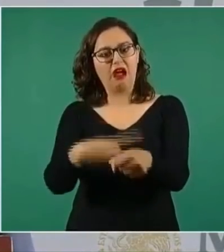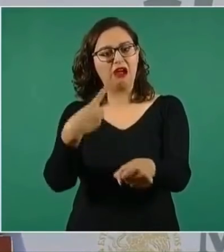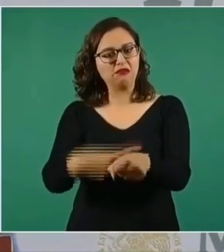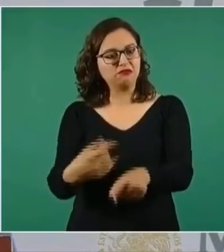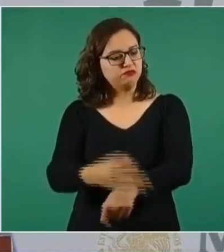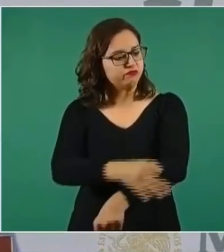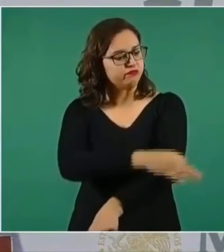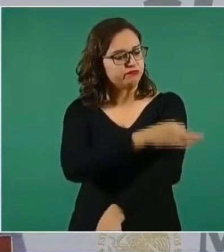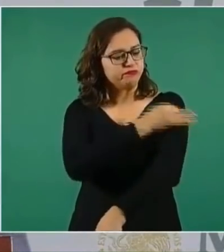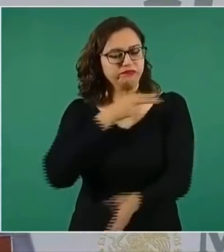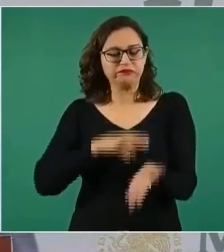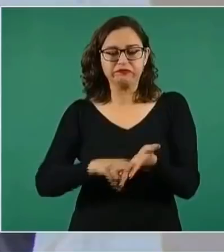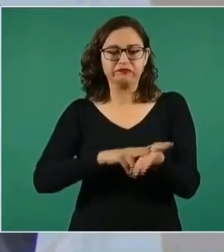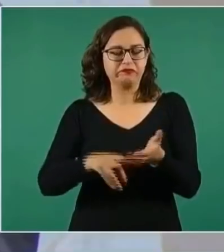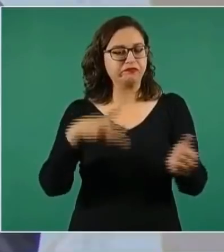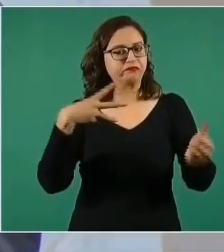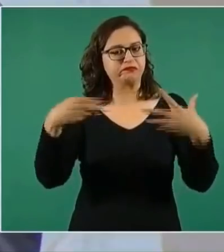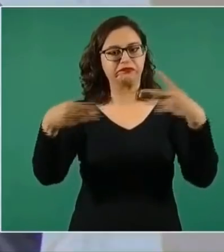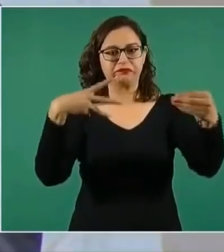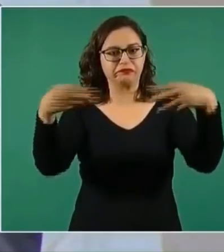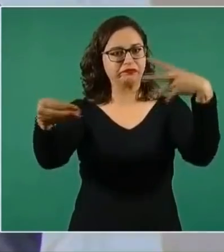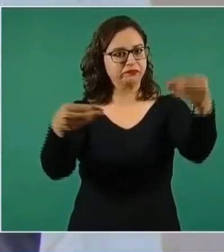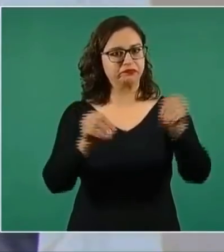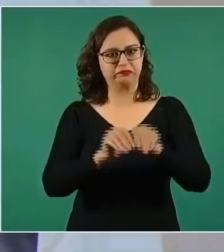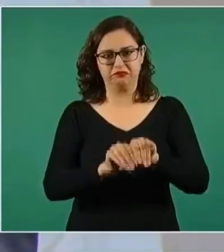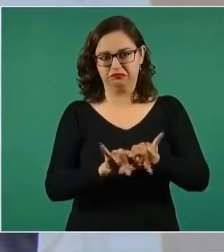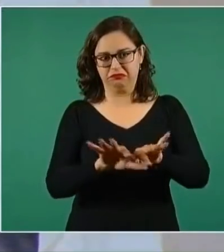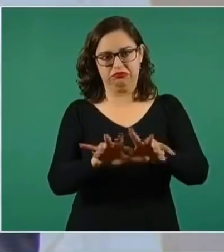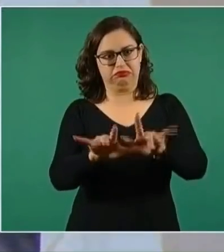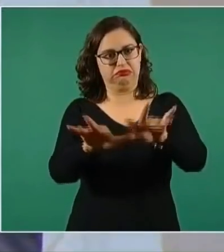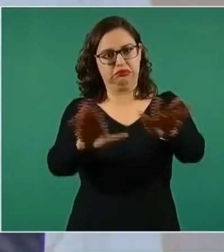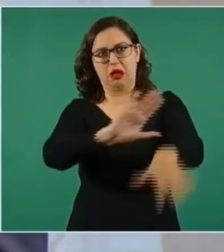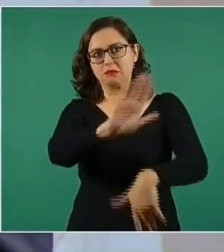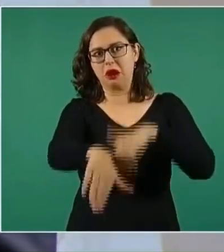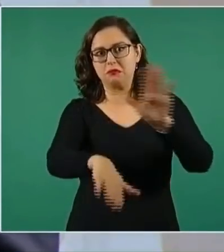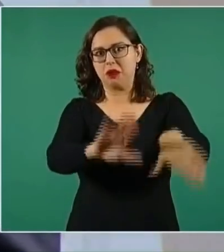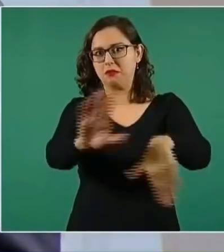indios vino una gran pestilencia.